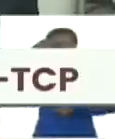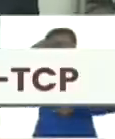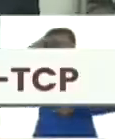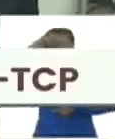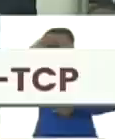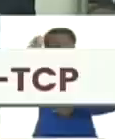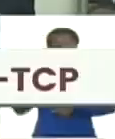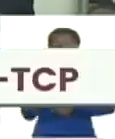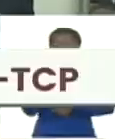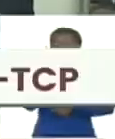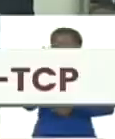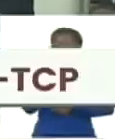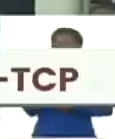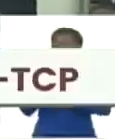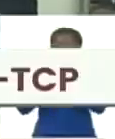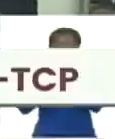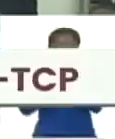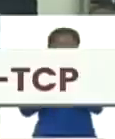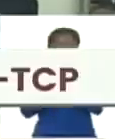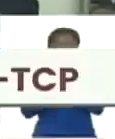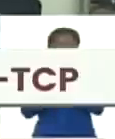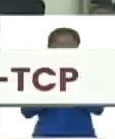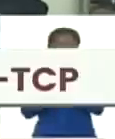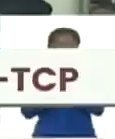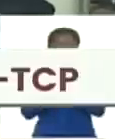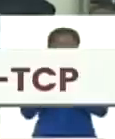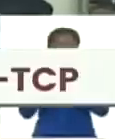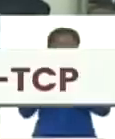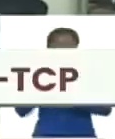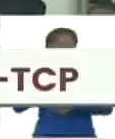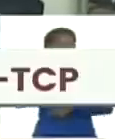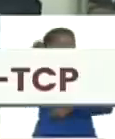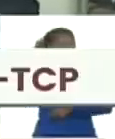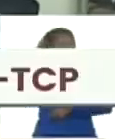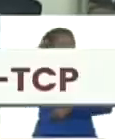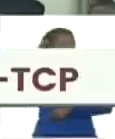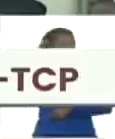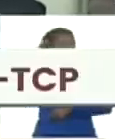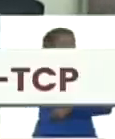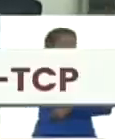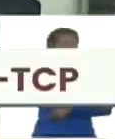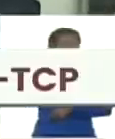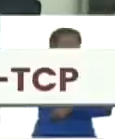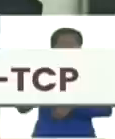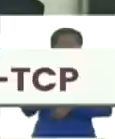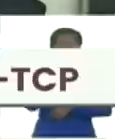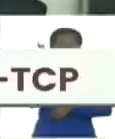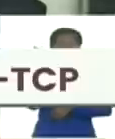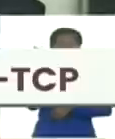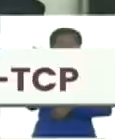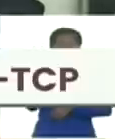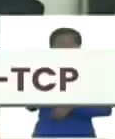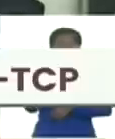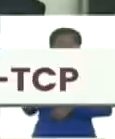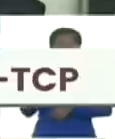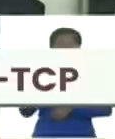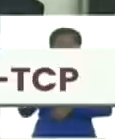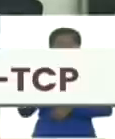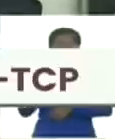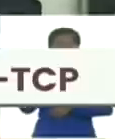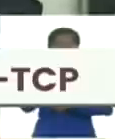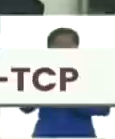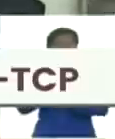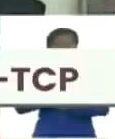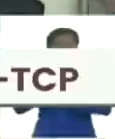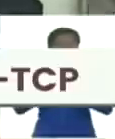Cuba, Venezuela y la República de Nicaragua, you then proceed to go around. Pasan a ver a las